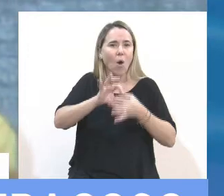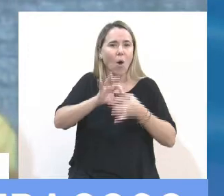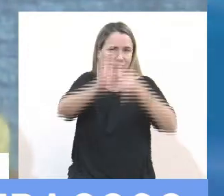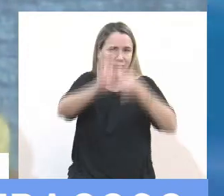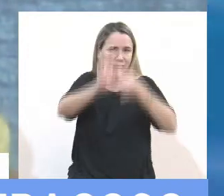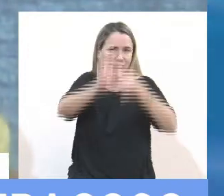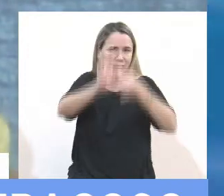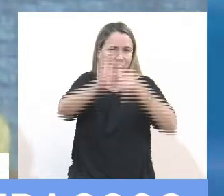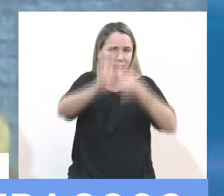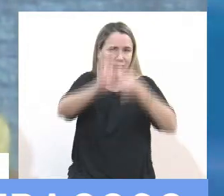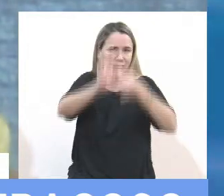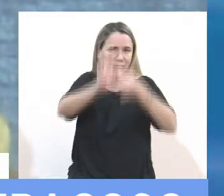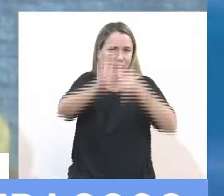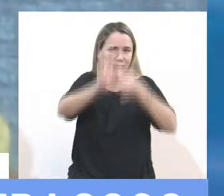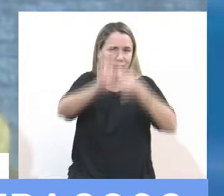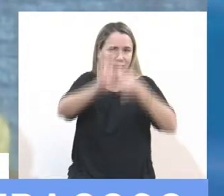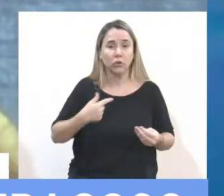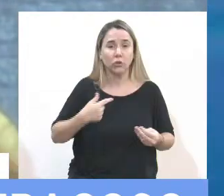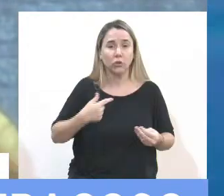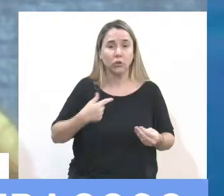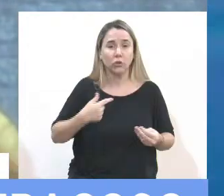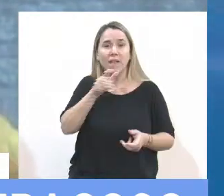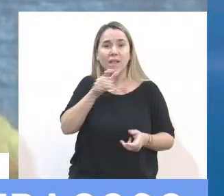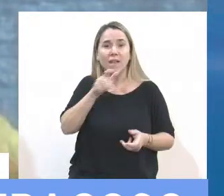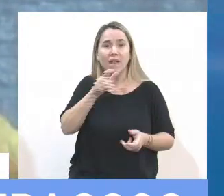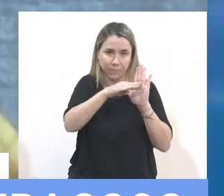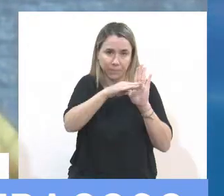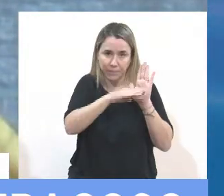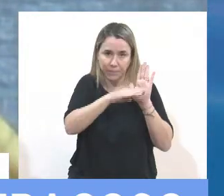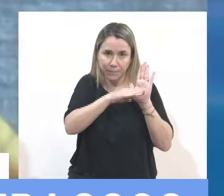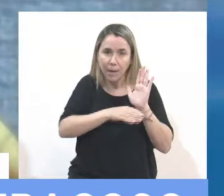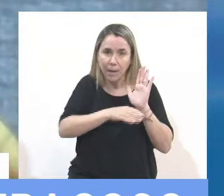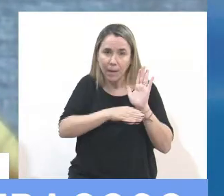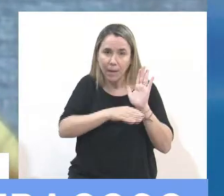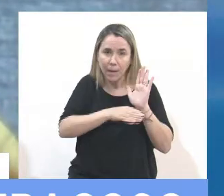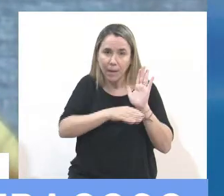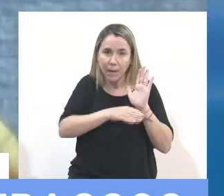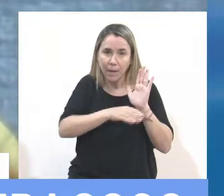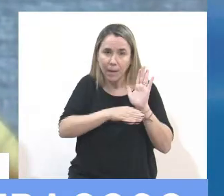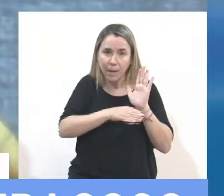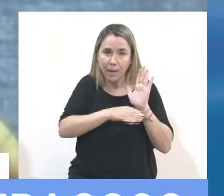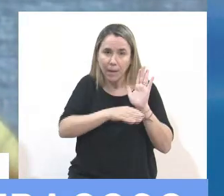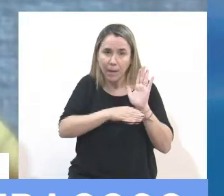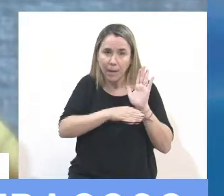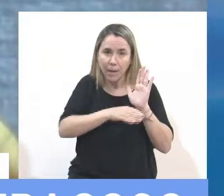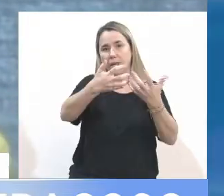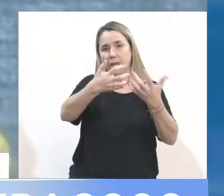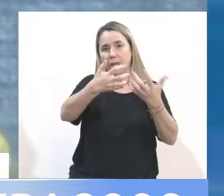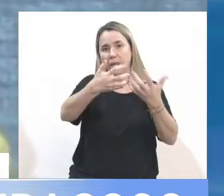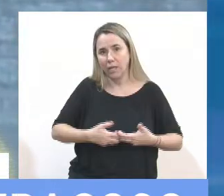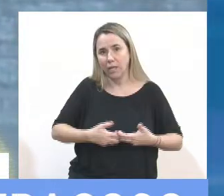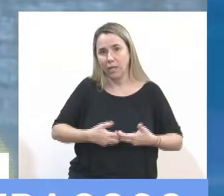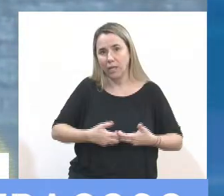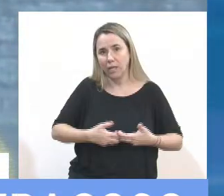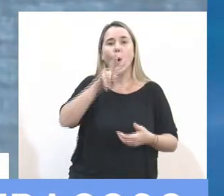el arco político. Y déjenme nombrar a todos los que acompañaron las firmas en estos proyectos.